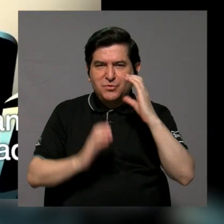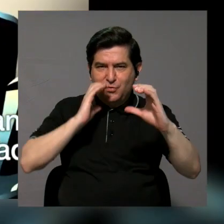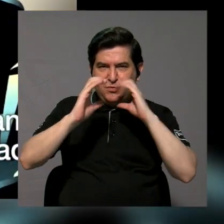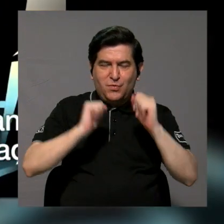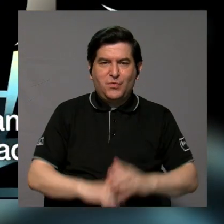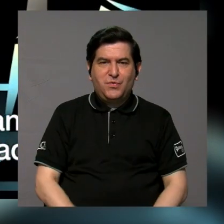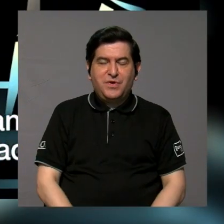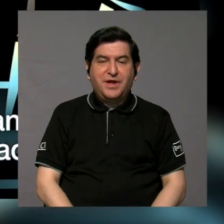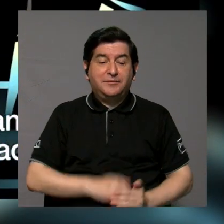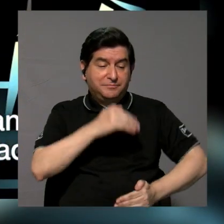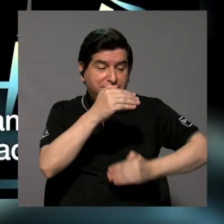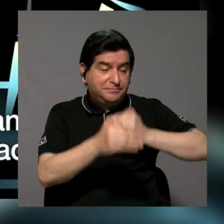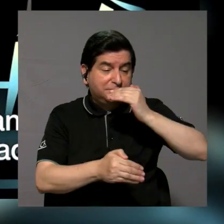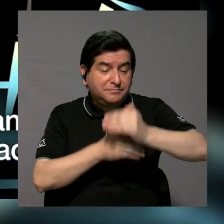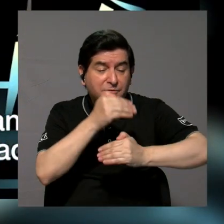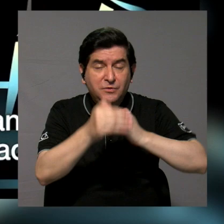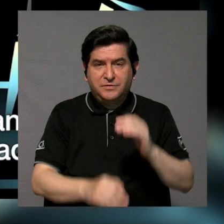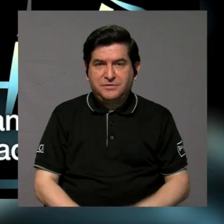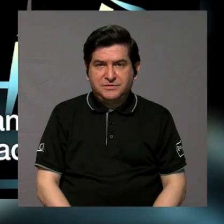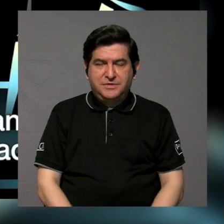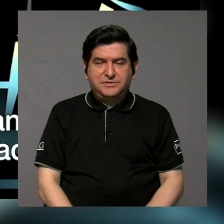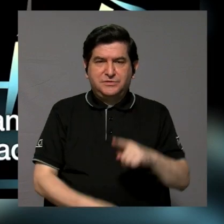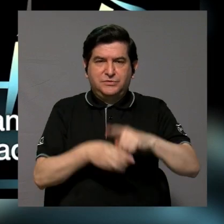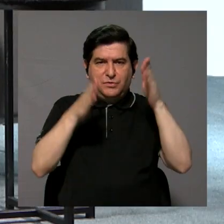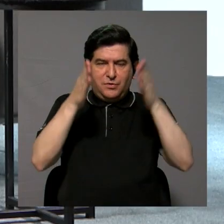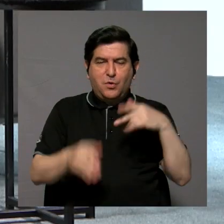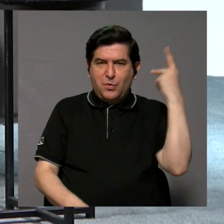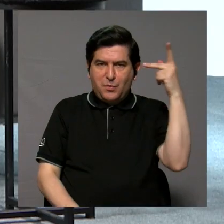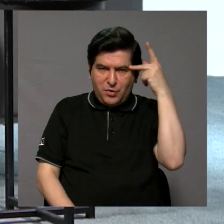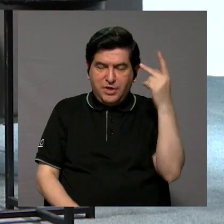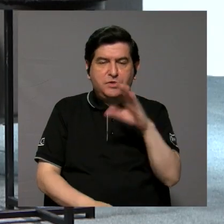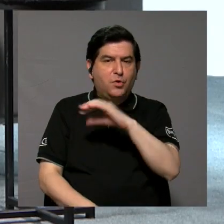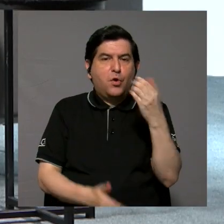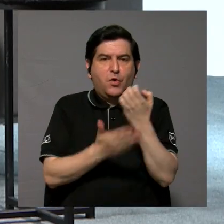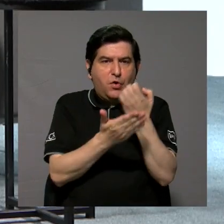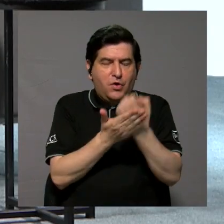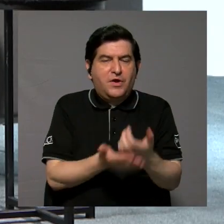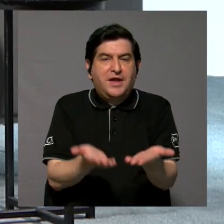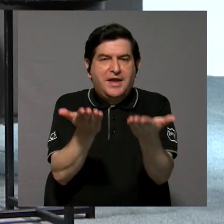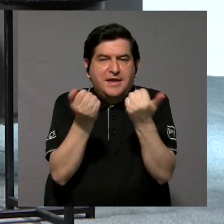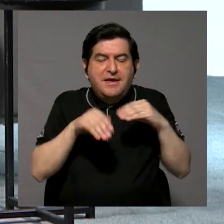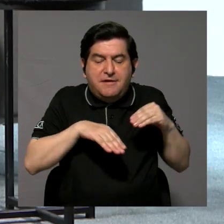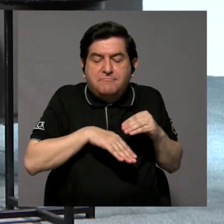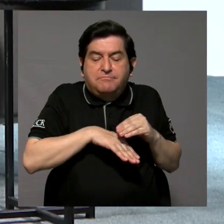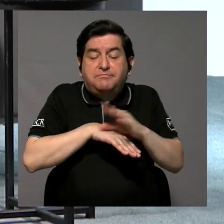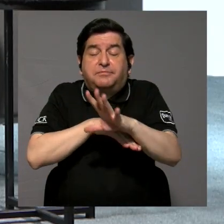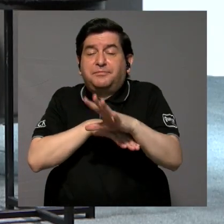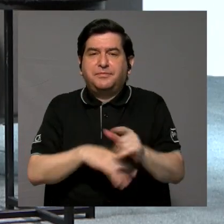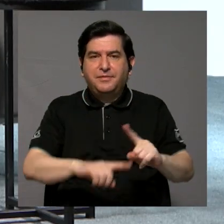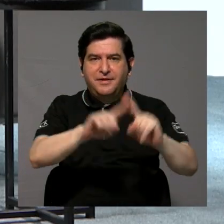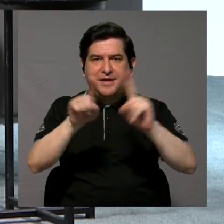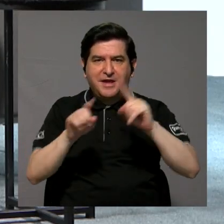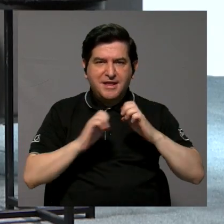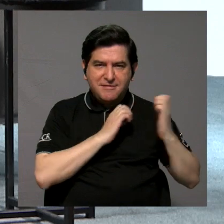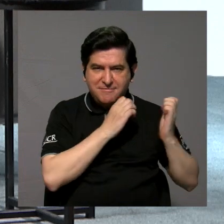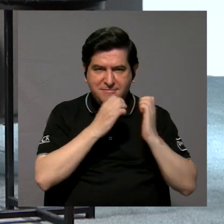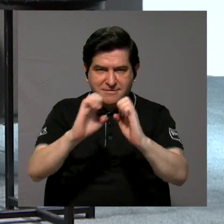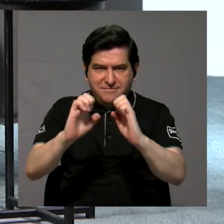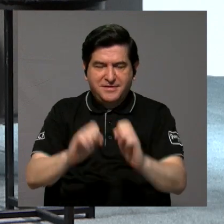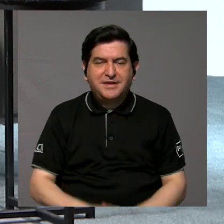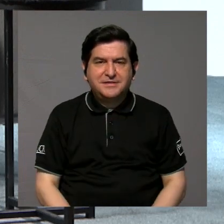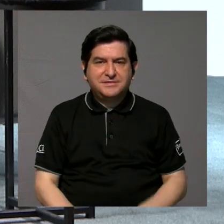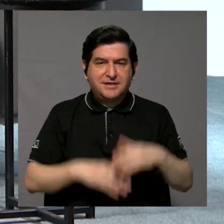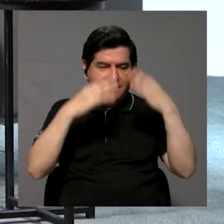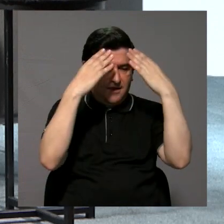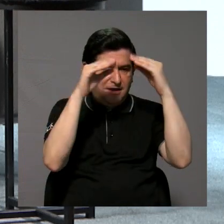entendemos como ese proceso a partir del cual actores políticos o actores económicos buscan influir a través de diferentes estrategias sobre